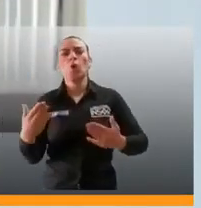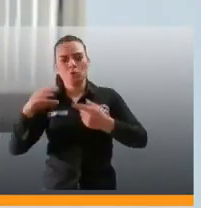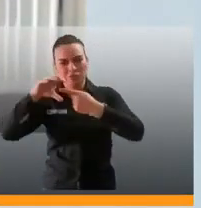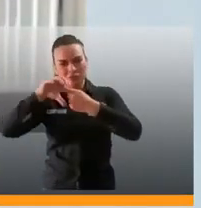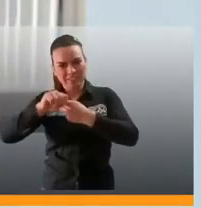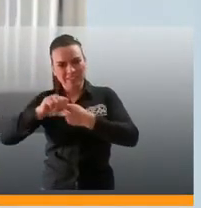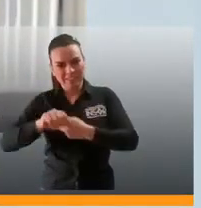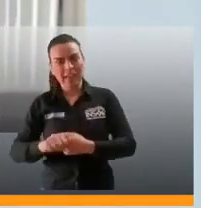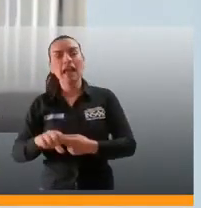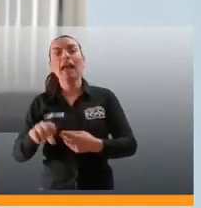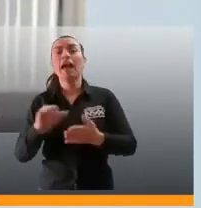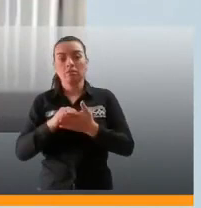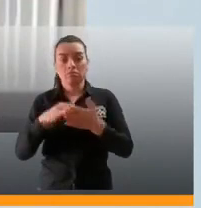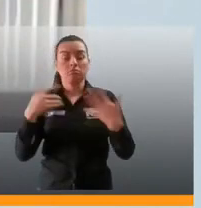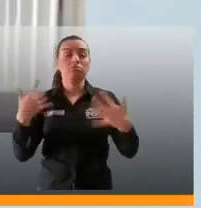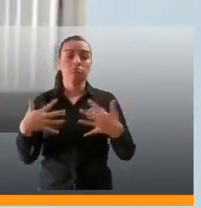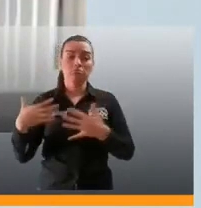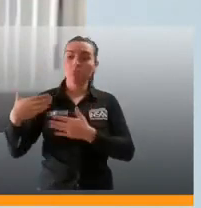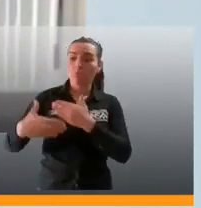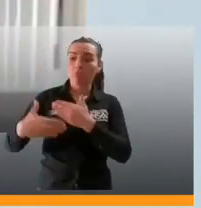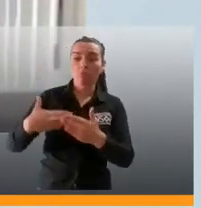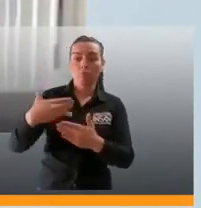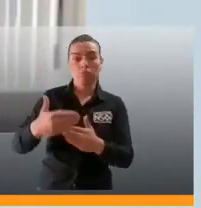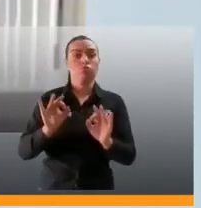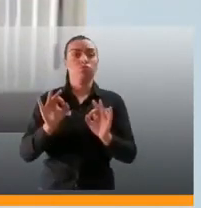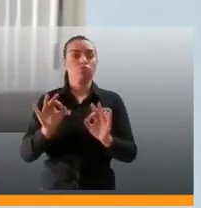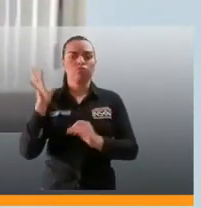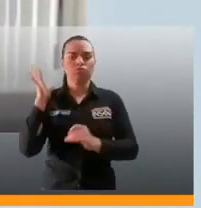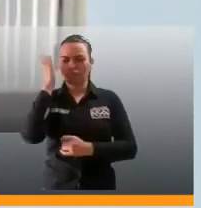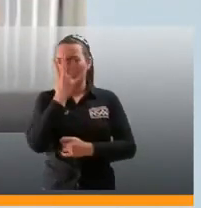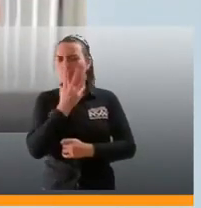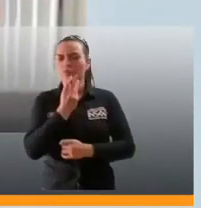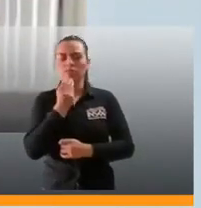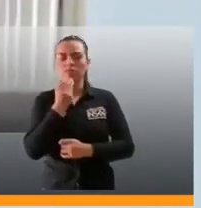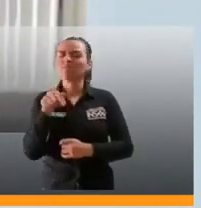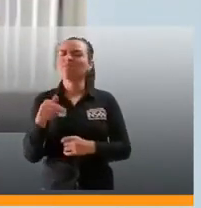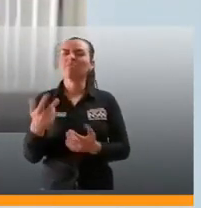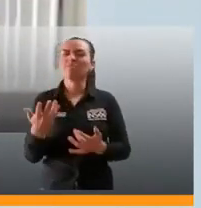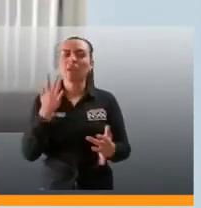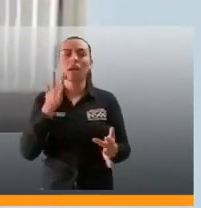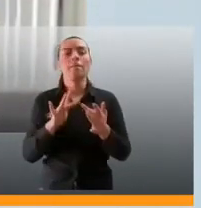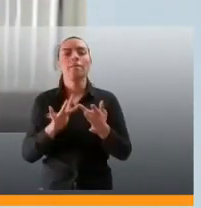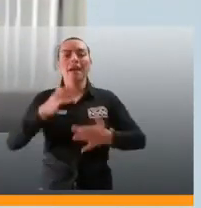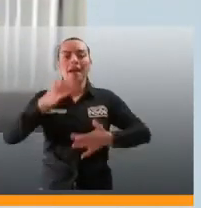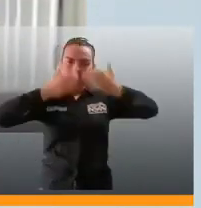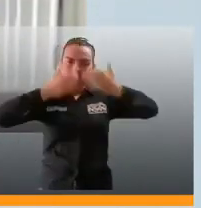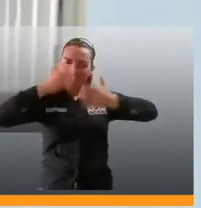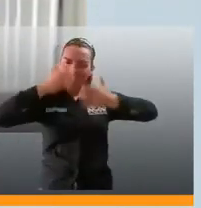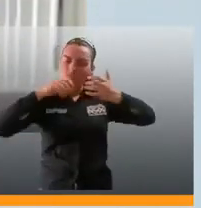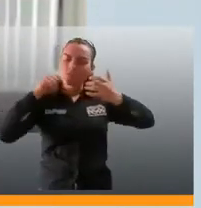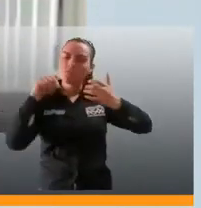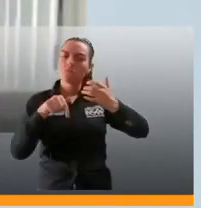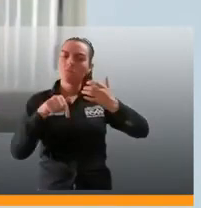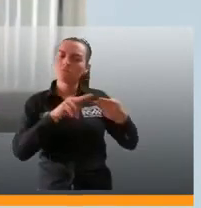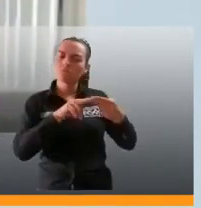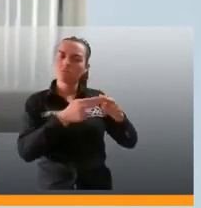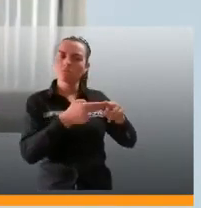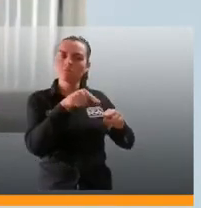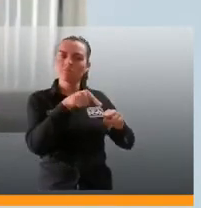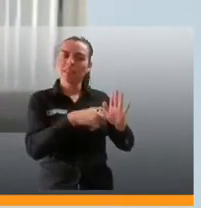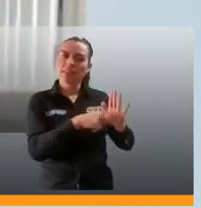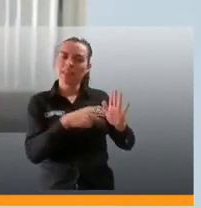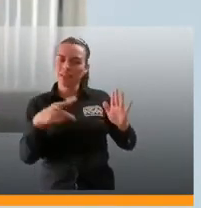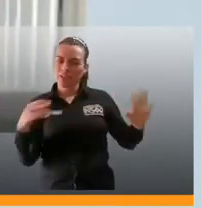proceso muy, muy bonito, sobre todo en evaluación mediada a través de tecnología, procesos de evaluación mediados